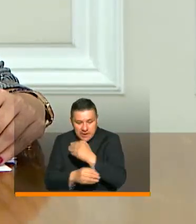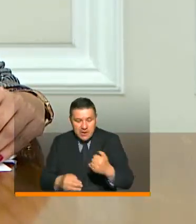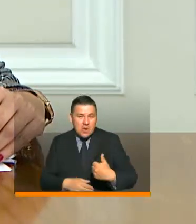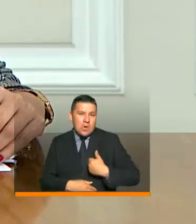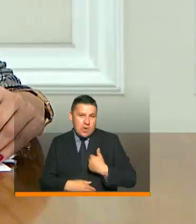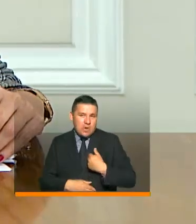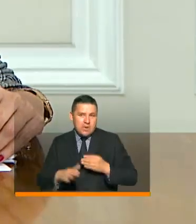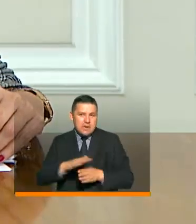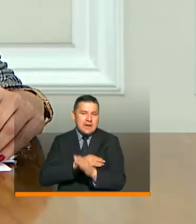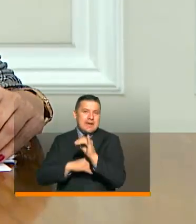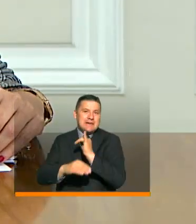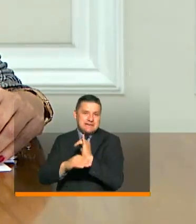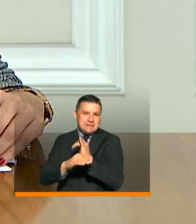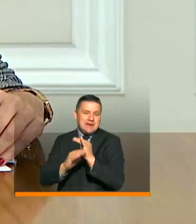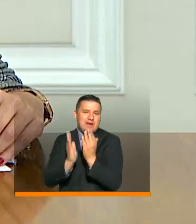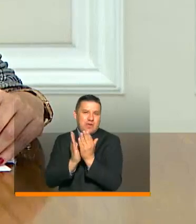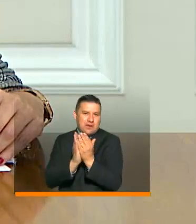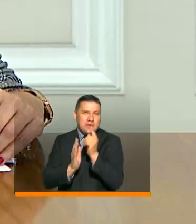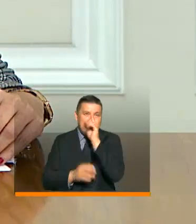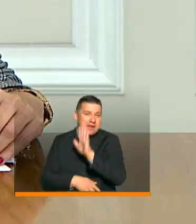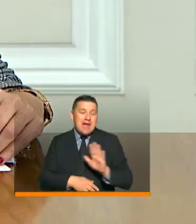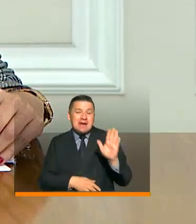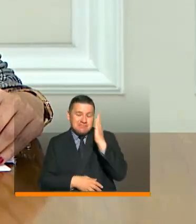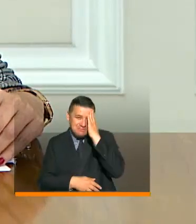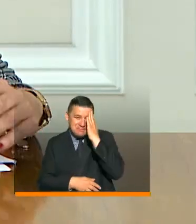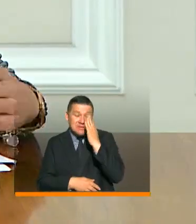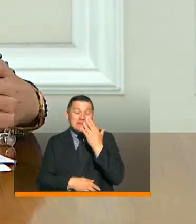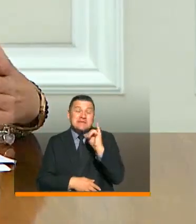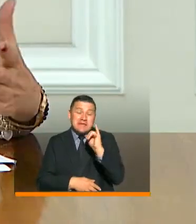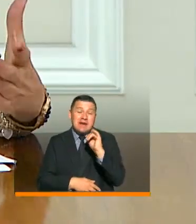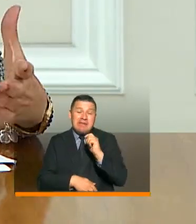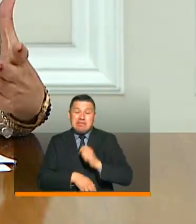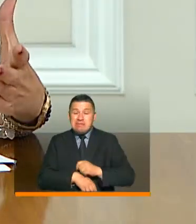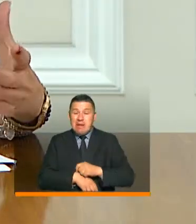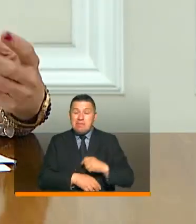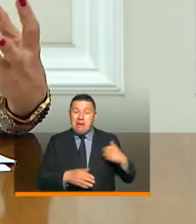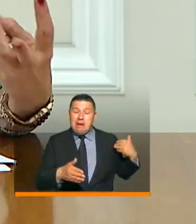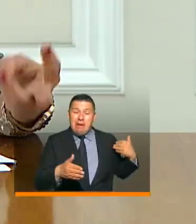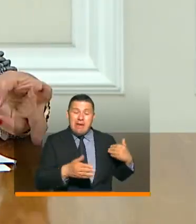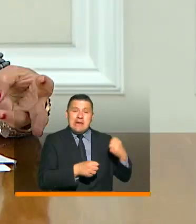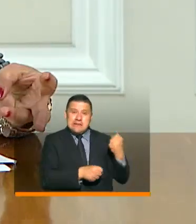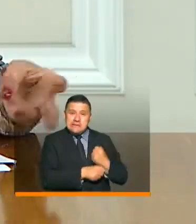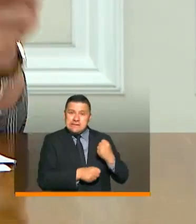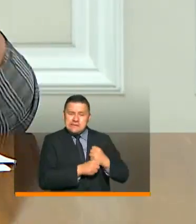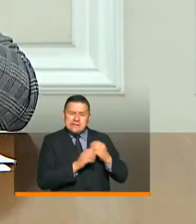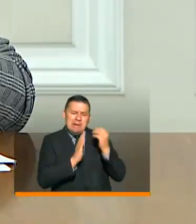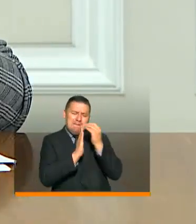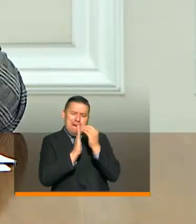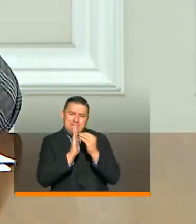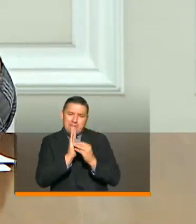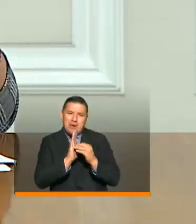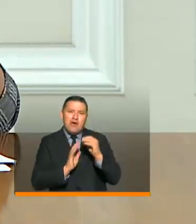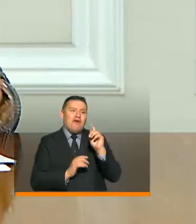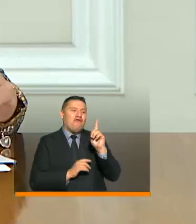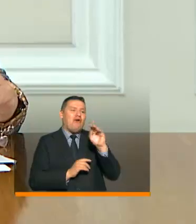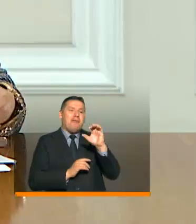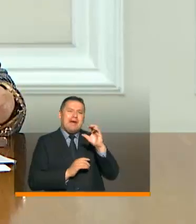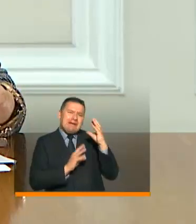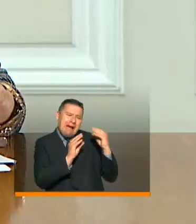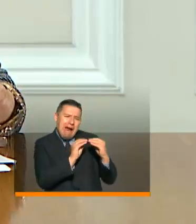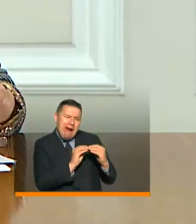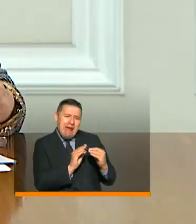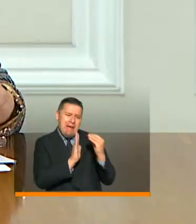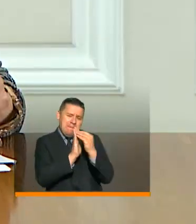y los jóvenes a las instituciones educativas. Recordemos que llevamos pues un tiempo importante trabajando en lineamientos, recursos del FOME, que se ha hablado